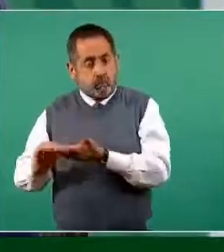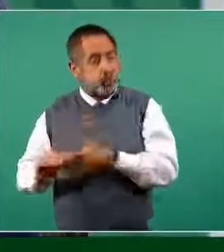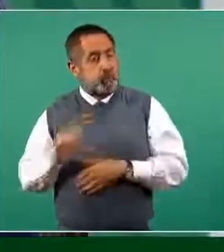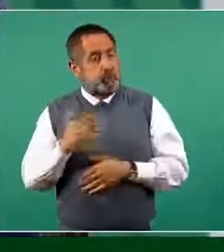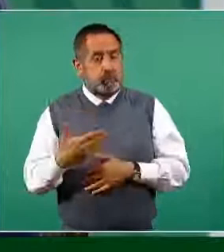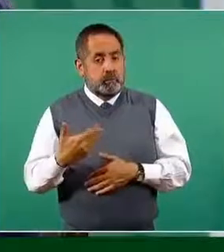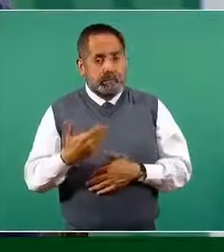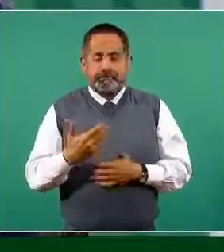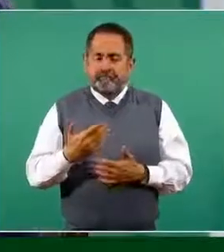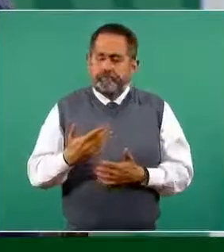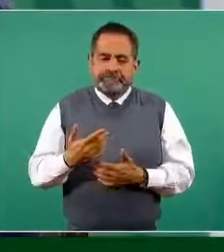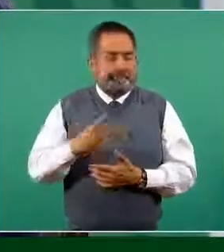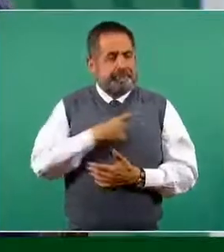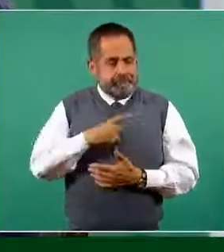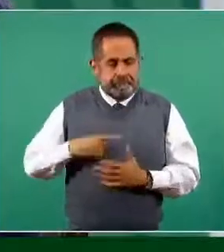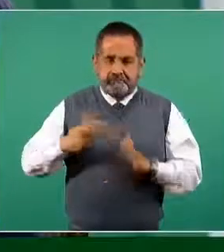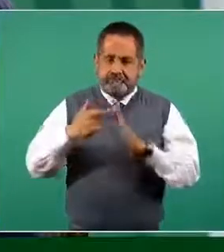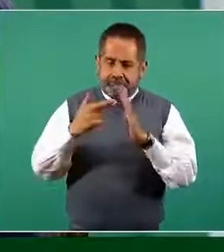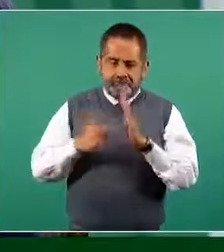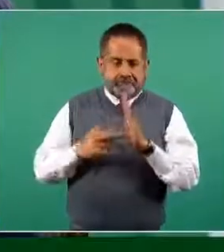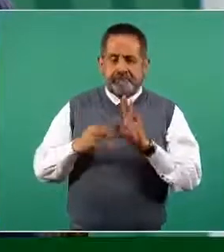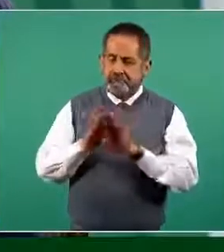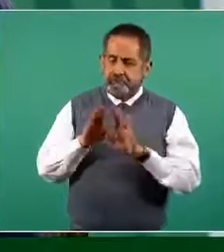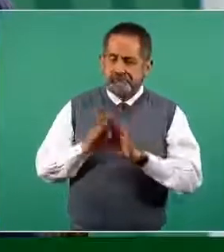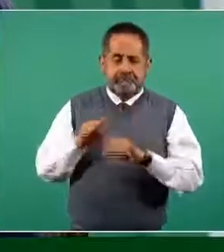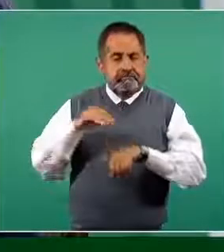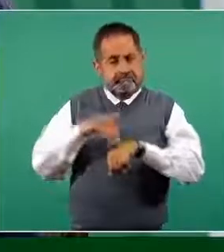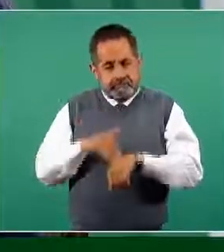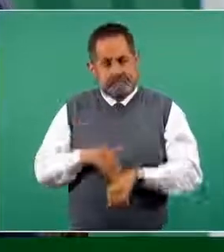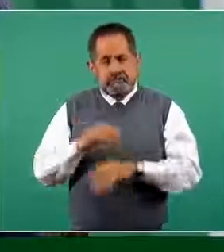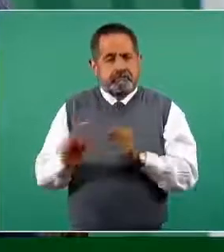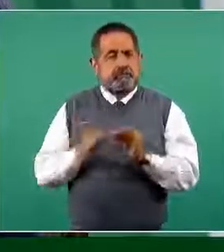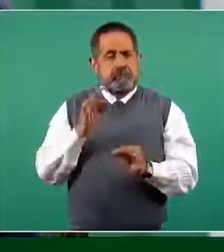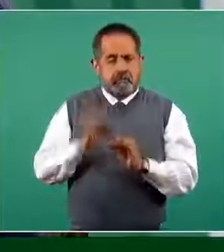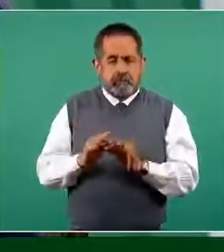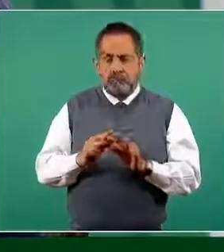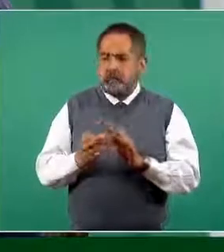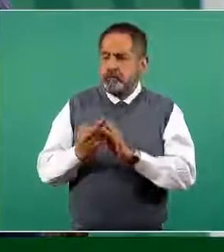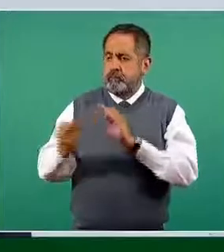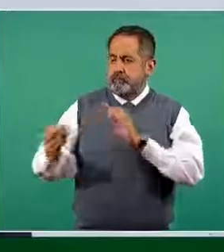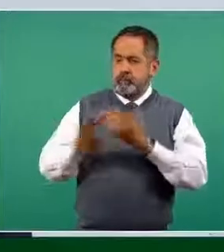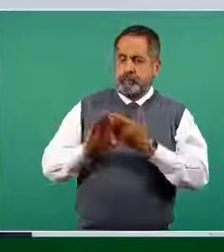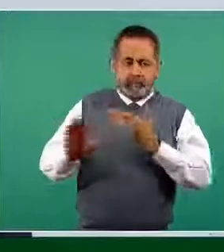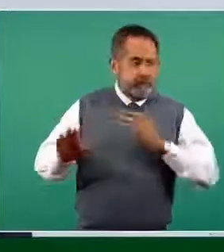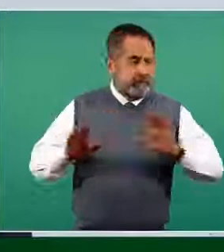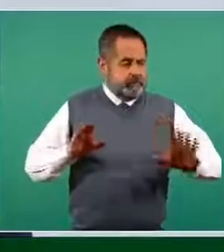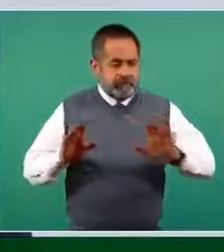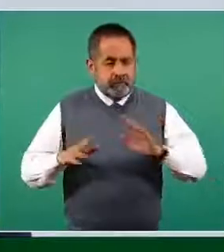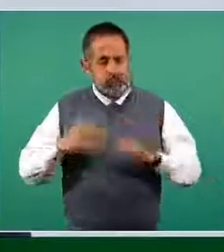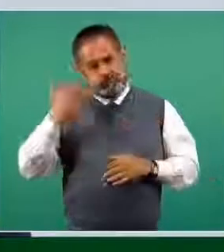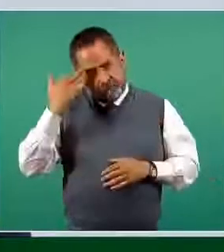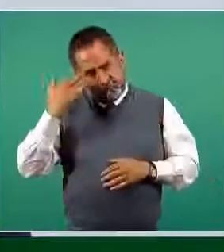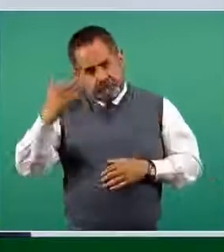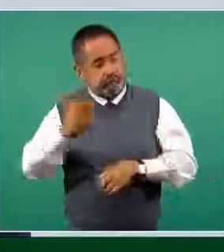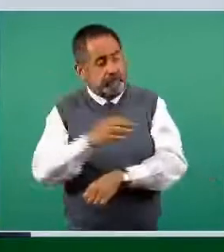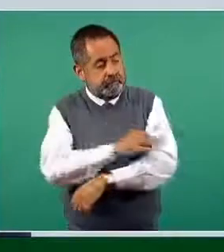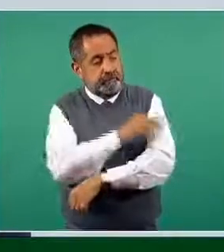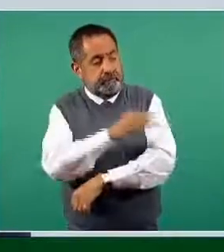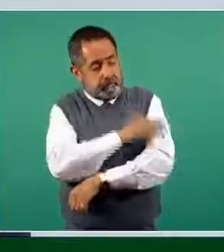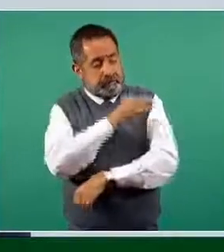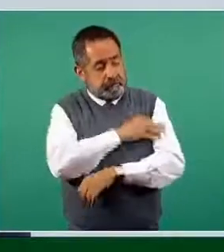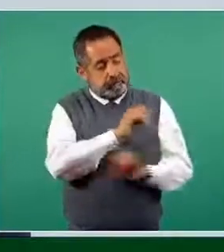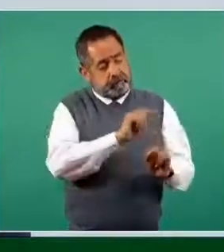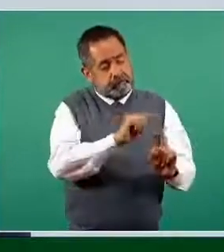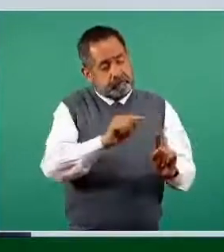descendente. Solamente aplicando estas medidas y dando el tiempo y el espacio necesario para que la estrategia de vacunación siga cumpliendo con